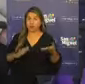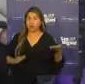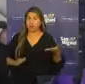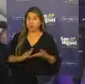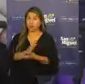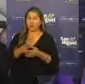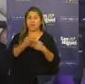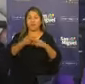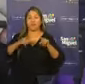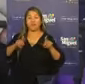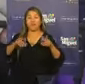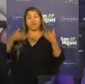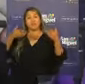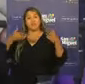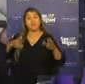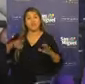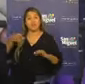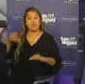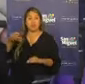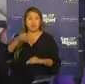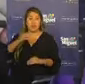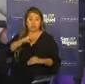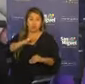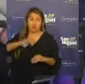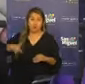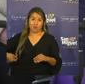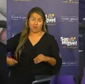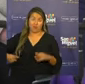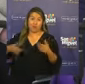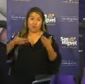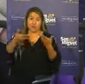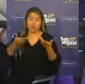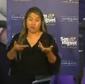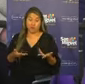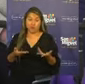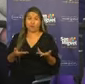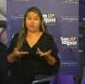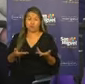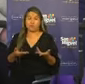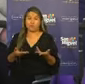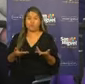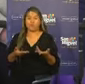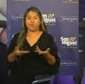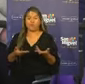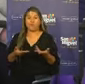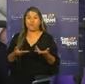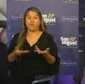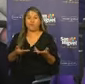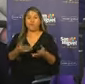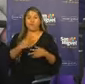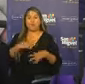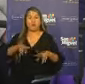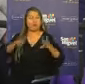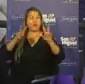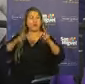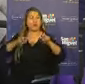decía el gobernador. En primer lugar, condenar enérgicamente y